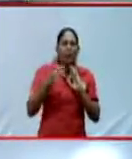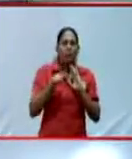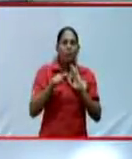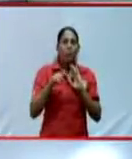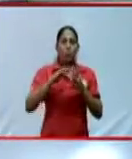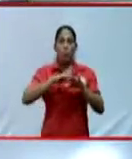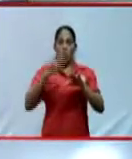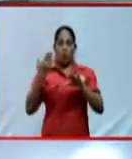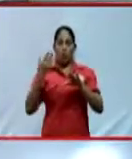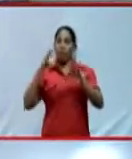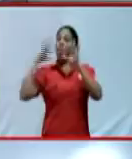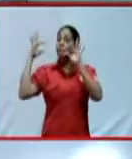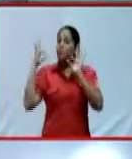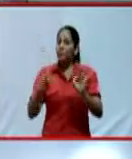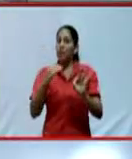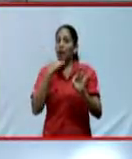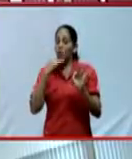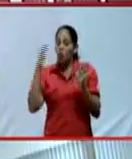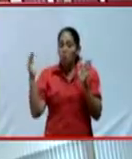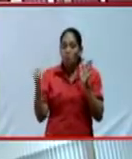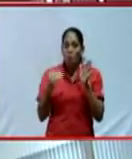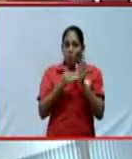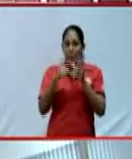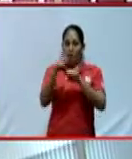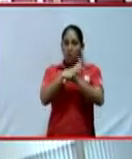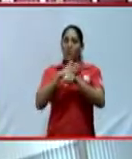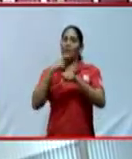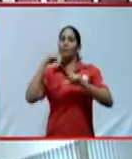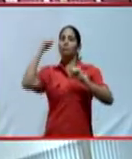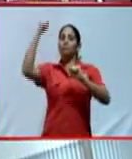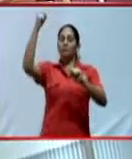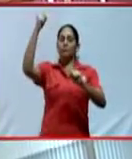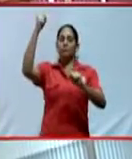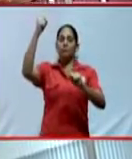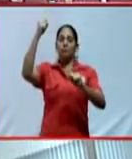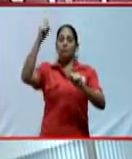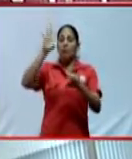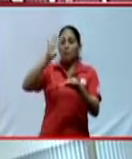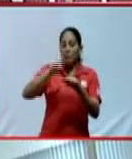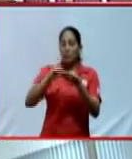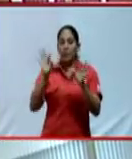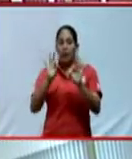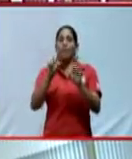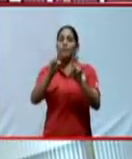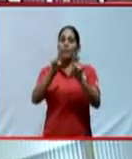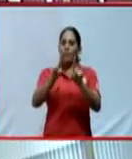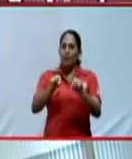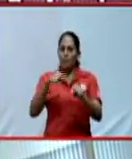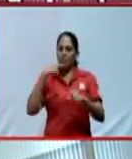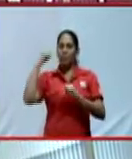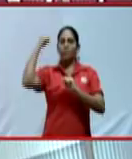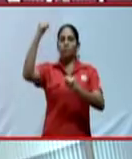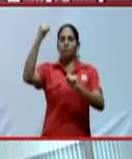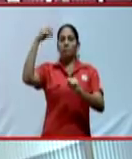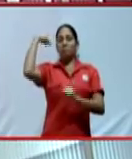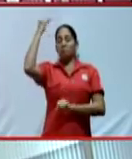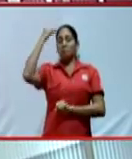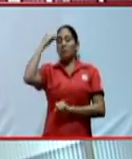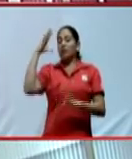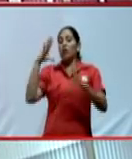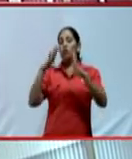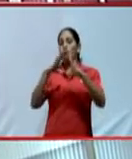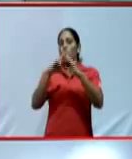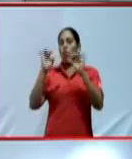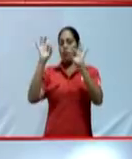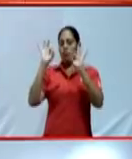comillas, porque todo el aparato mediático transnacional trata de relativizar el hecho y, como lo dijo tristemente algún